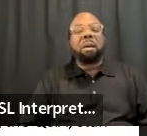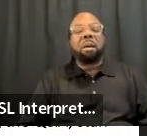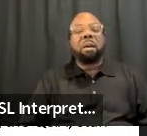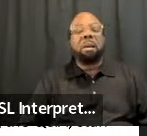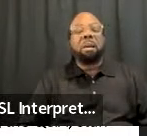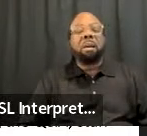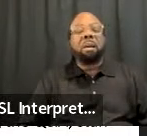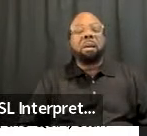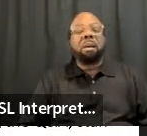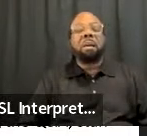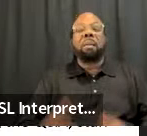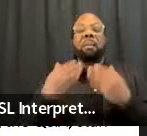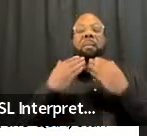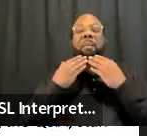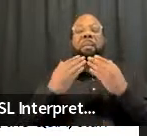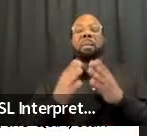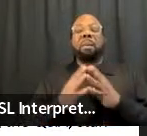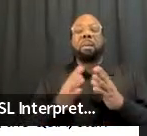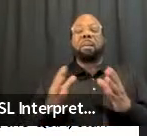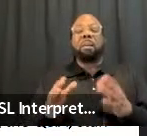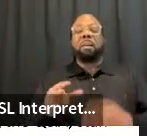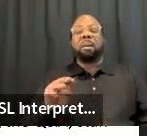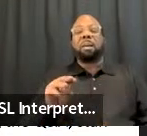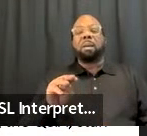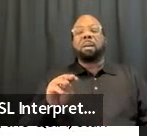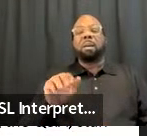Thank you so much. Mandarin?